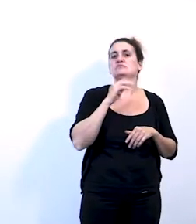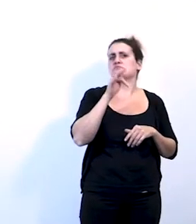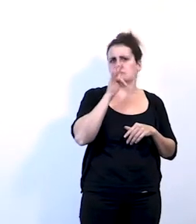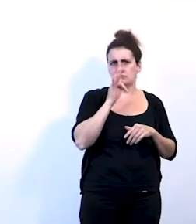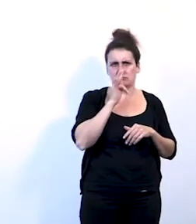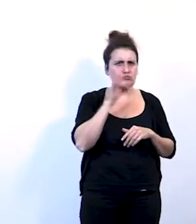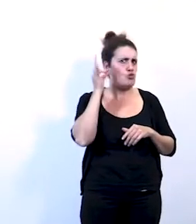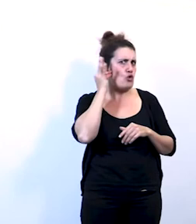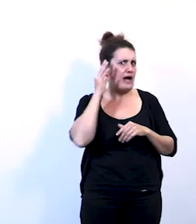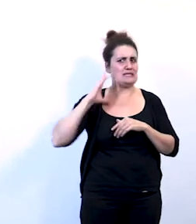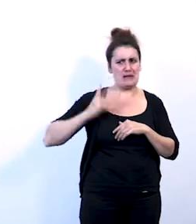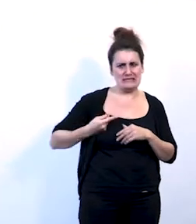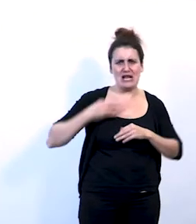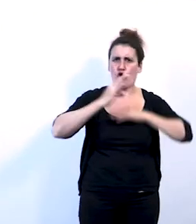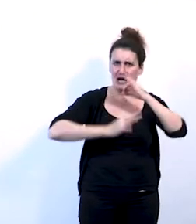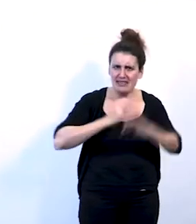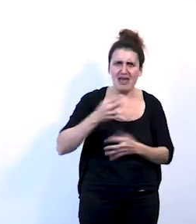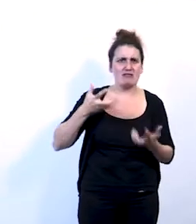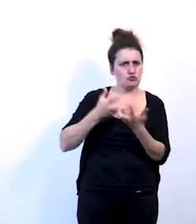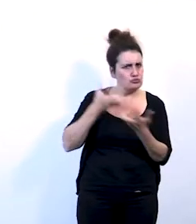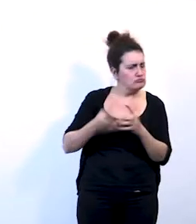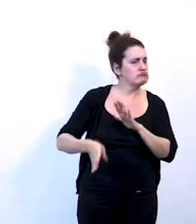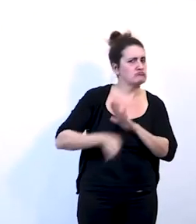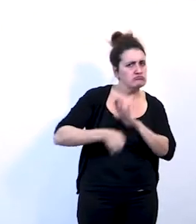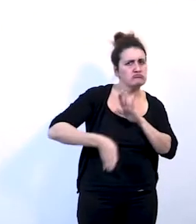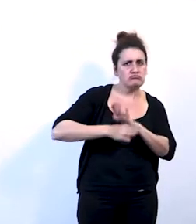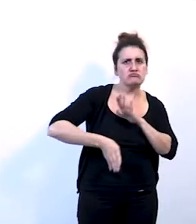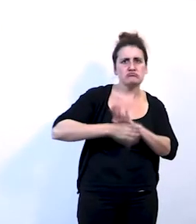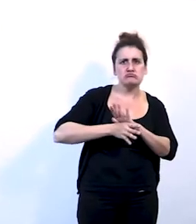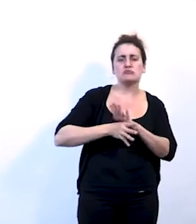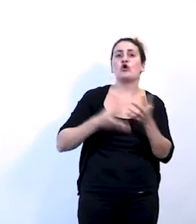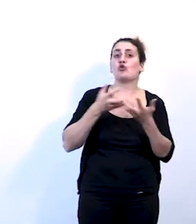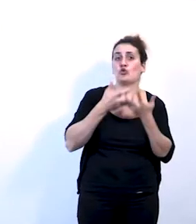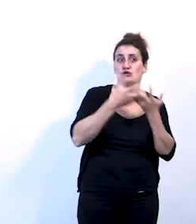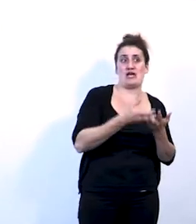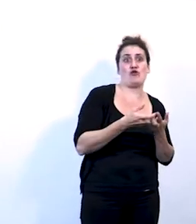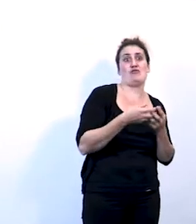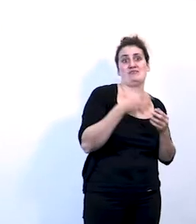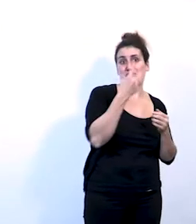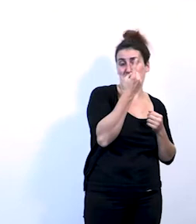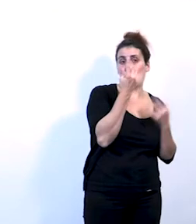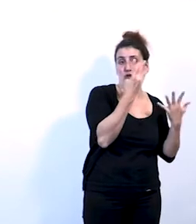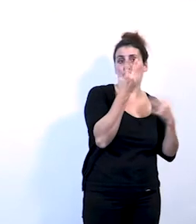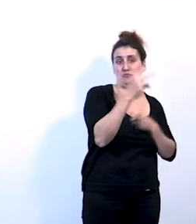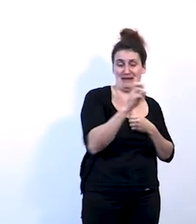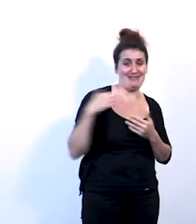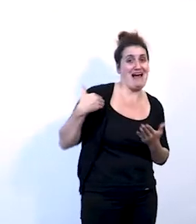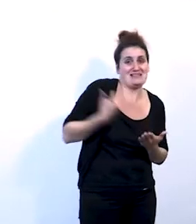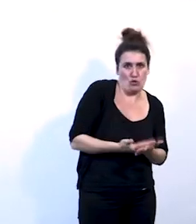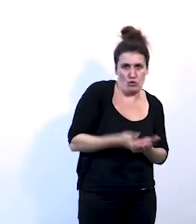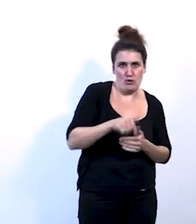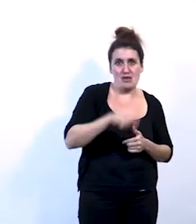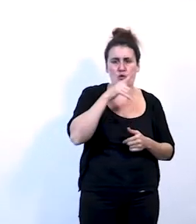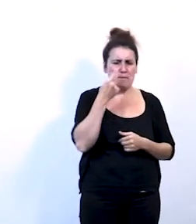mujeres palestinas organizadas y siguen luchando, que lucharon desde 1920 hasta hoy, y cuando miramos